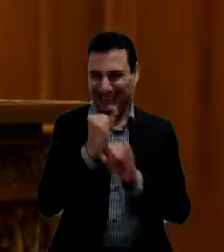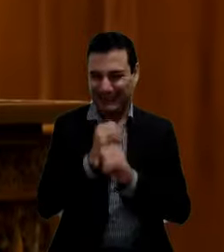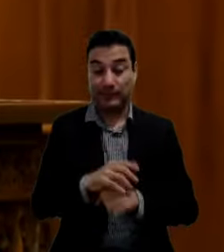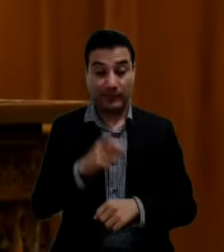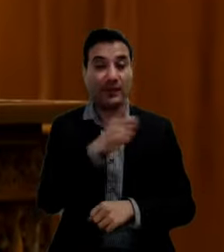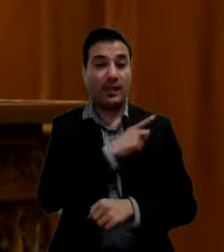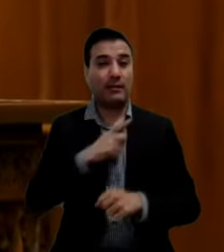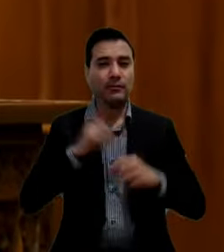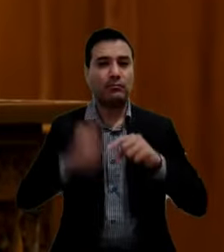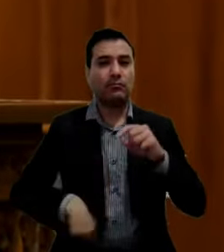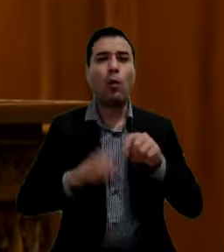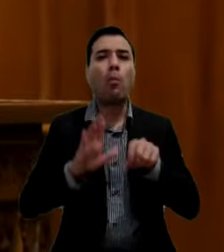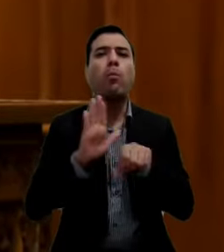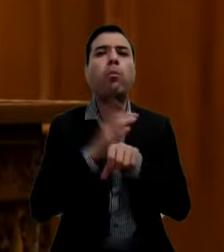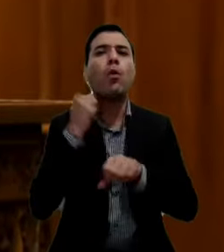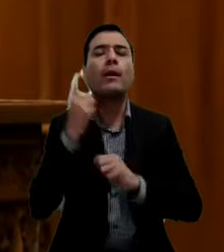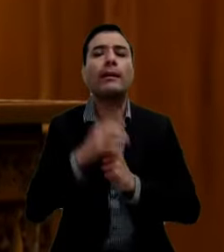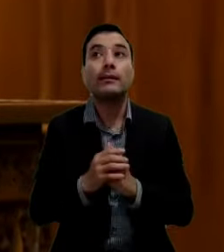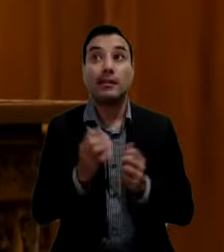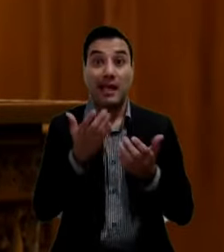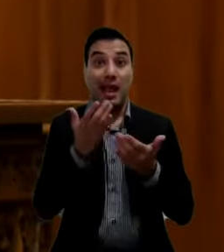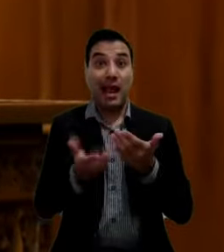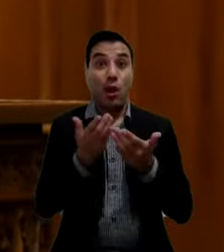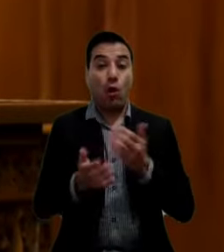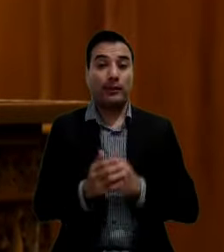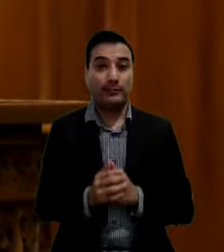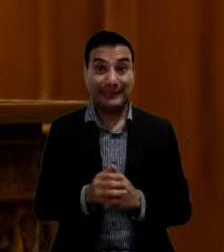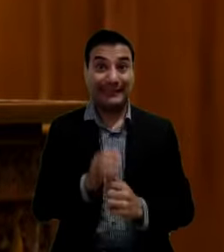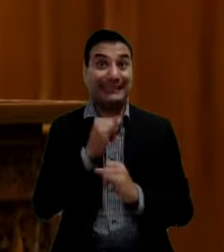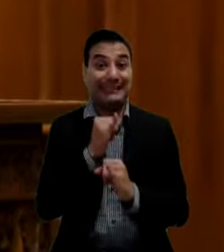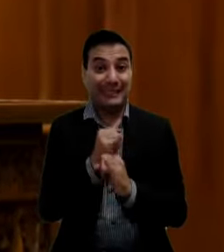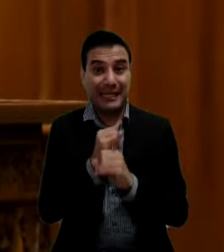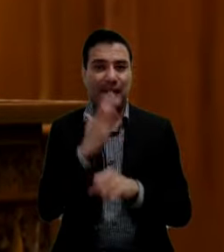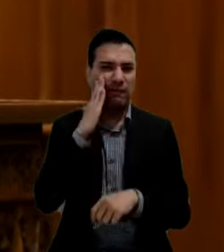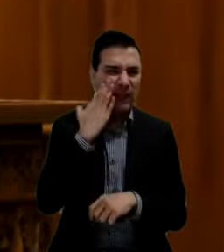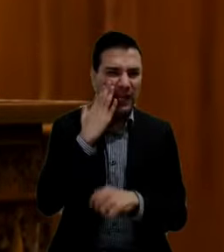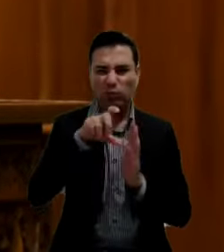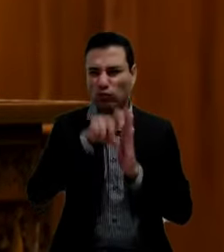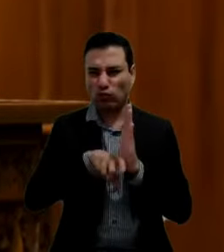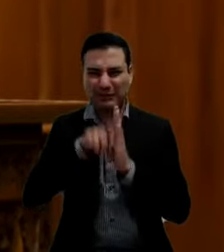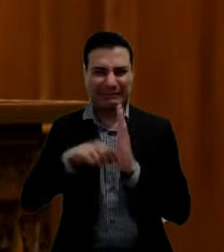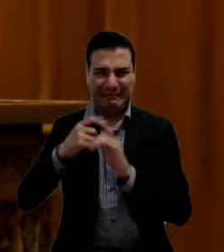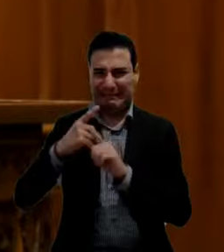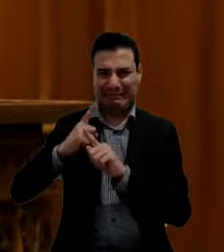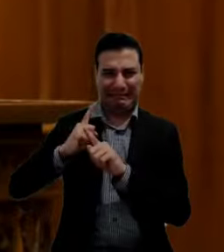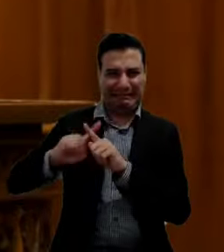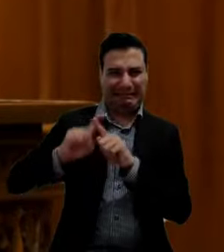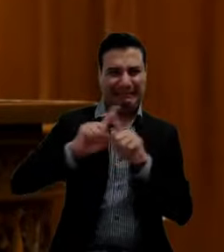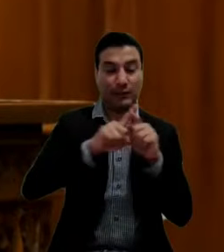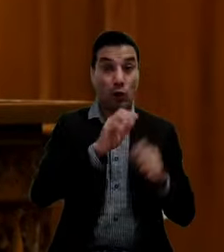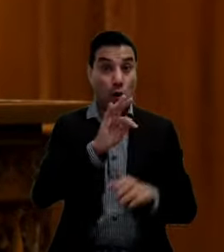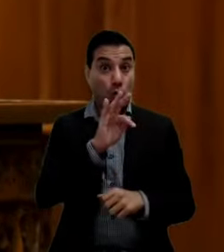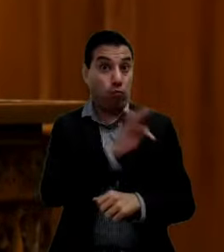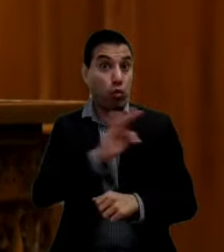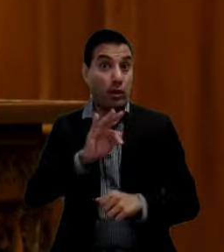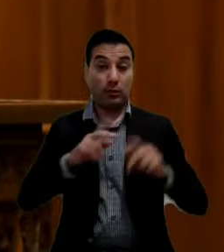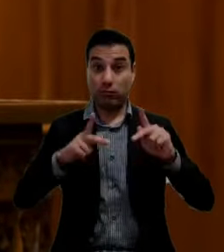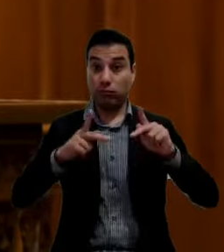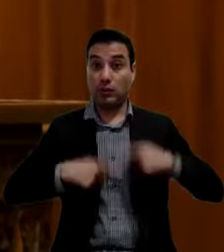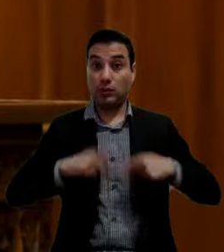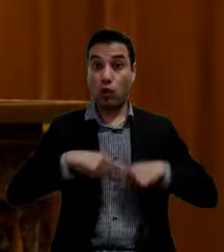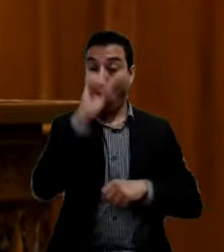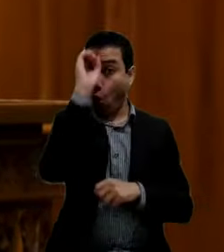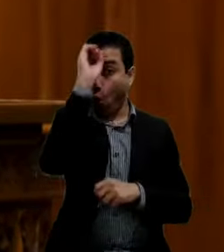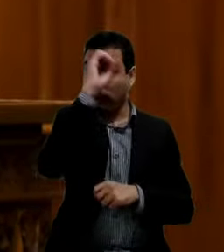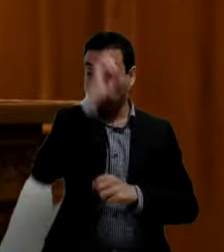estas plataformas, que se han convertido en un espacio fundamental, no son libres de expresión, sino